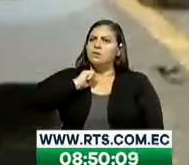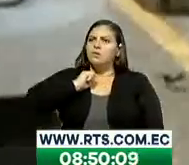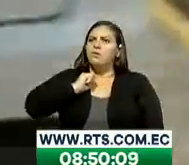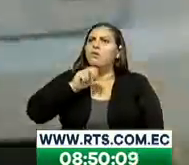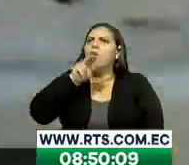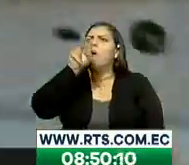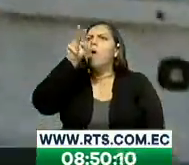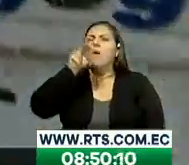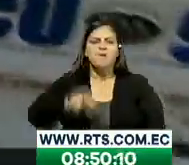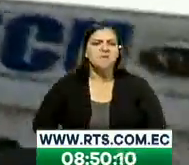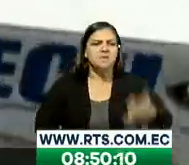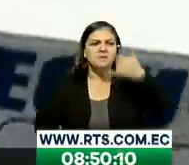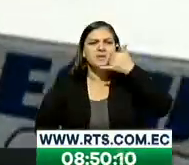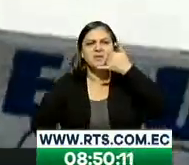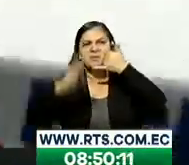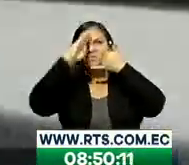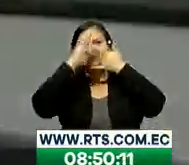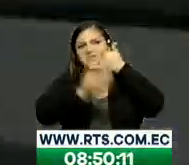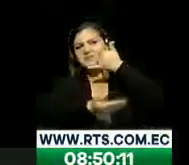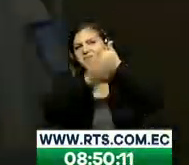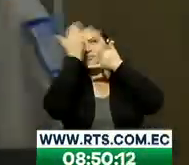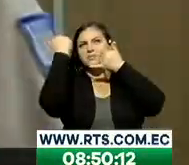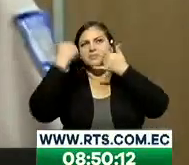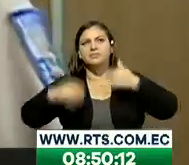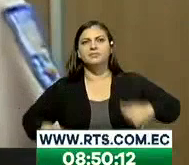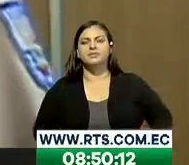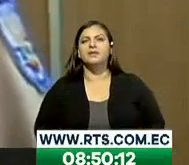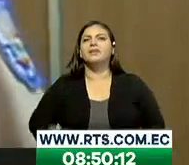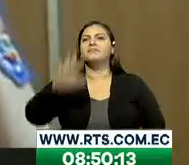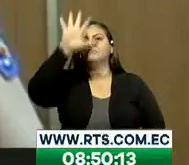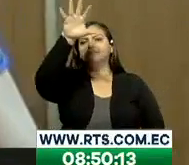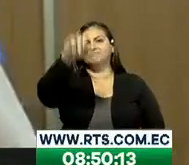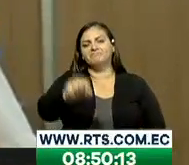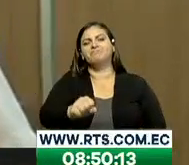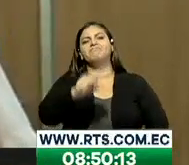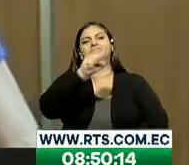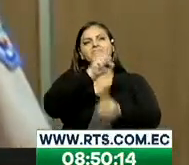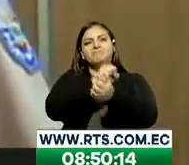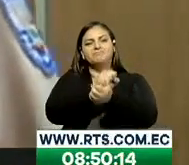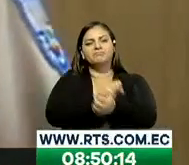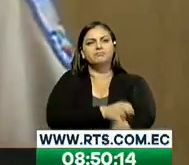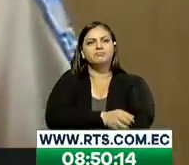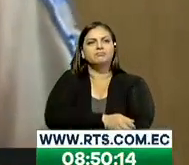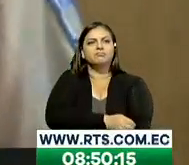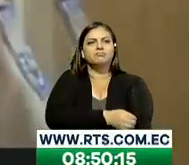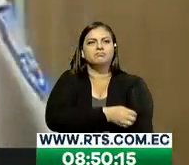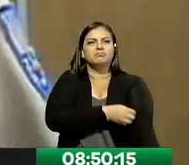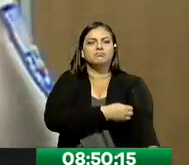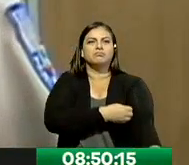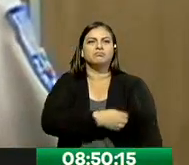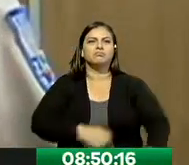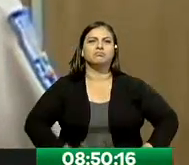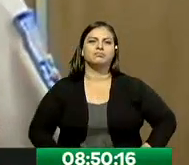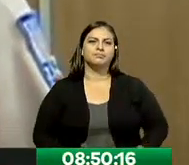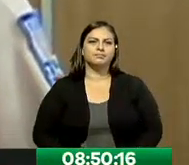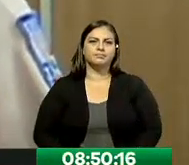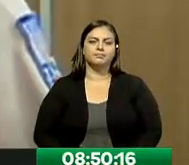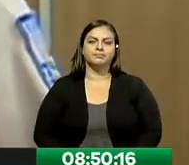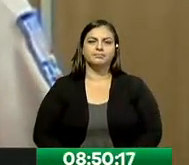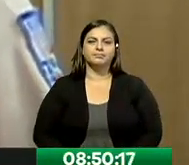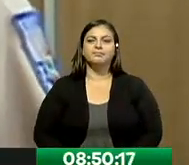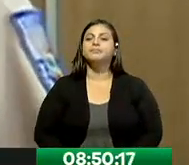logró su cometido como estaba acostumbrado. ¿Tiene antecedentes el tipo? Seis antecedentes, seis detenciones. Por robo